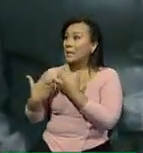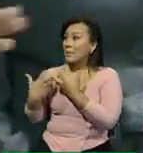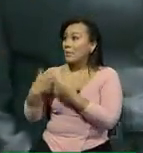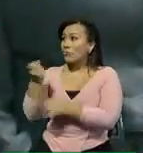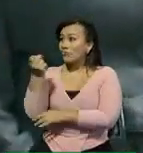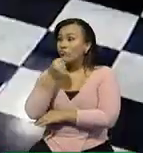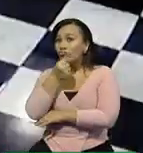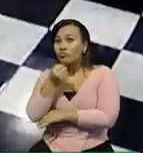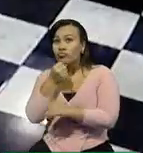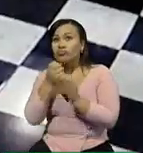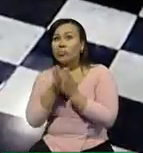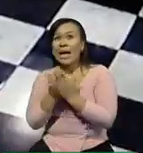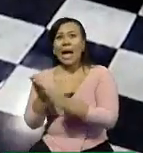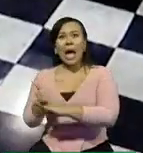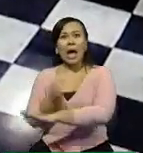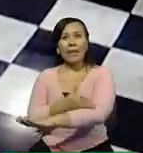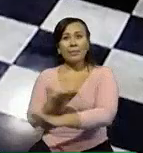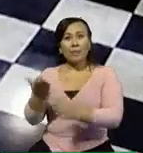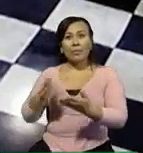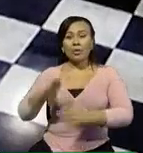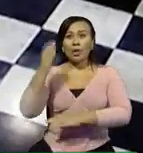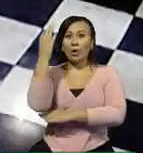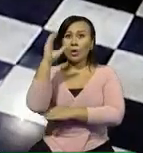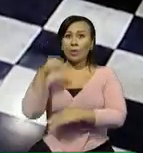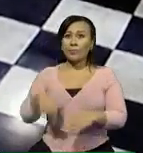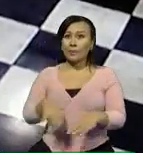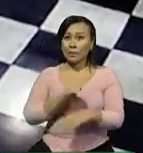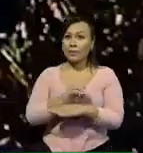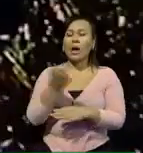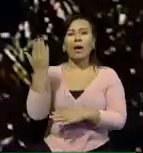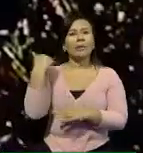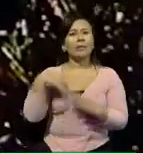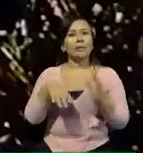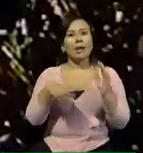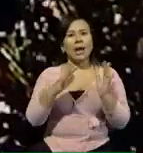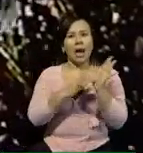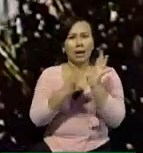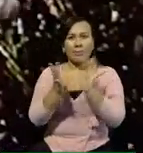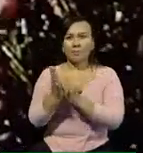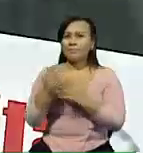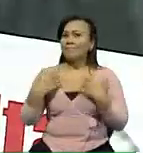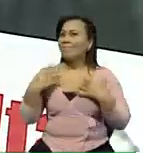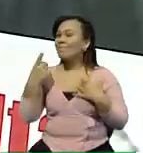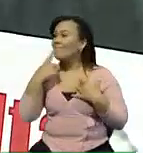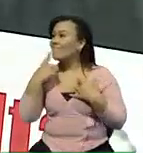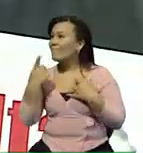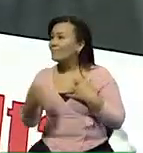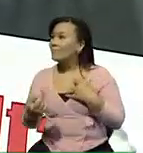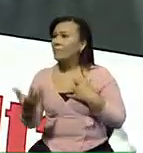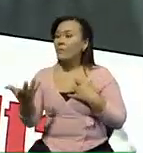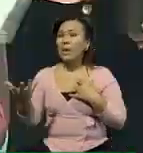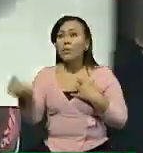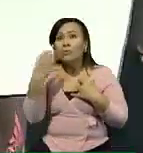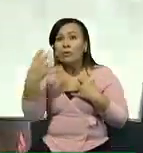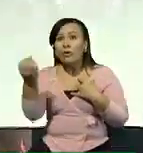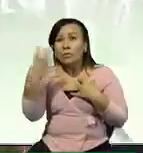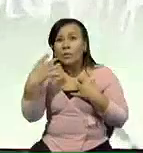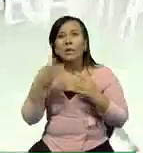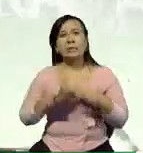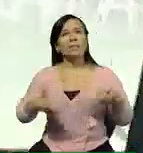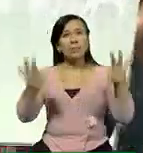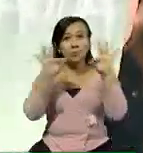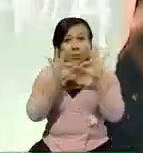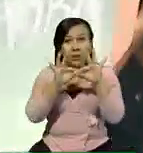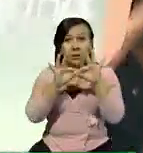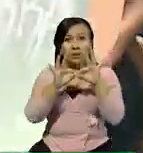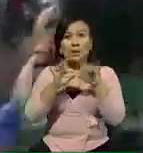El Comercio, asesinado en la frontera colombo-ecuatoriana en el mes de abril, pues las conclusiones no solo podrían contribuir para esclarecer el hecho,